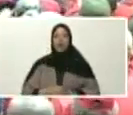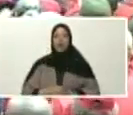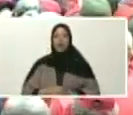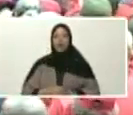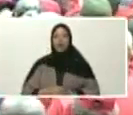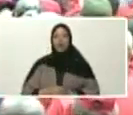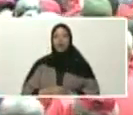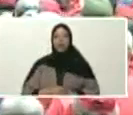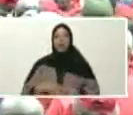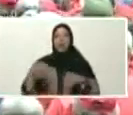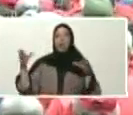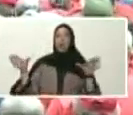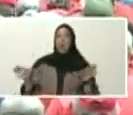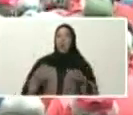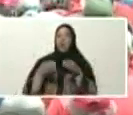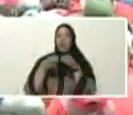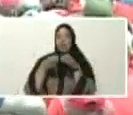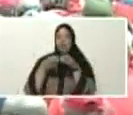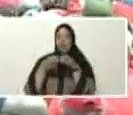tenemos equipo